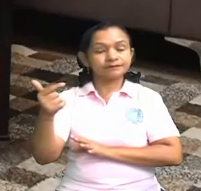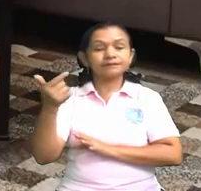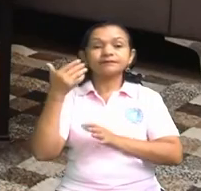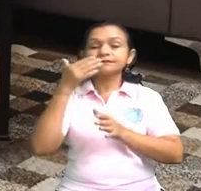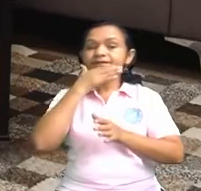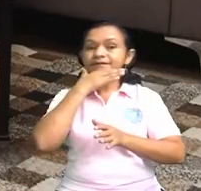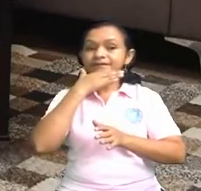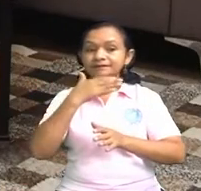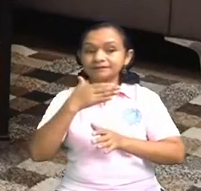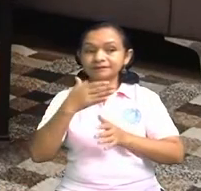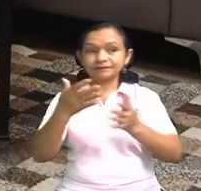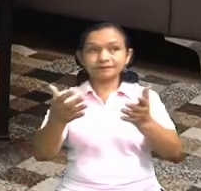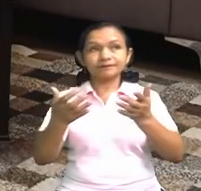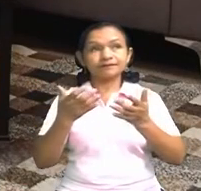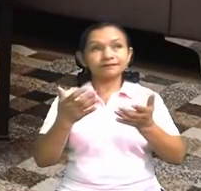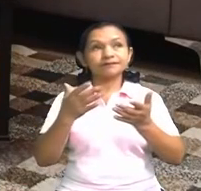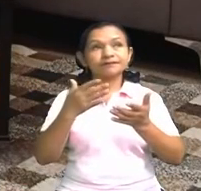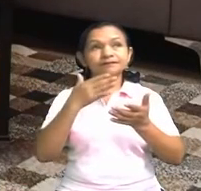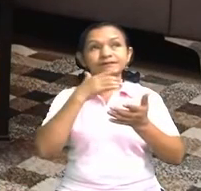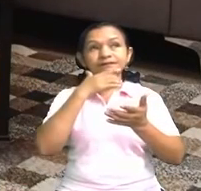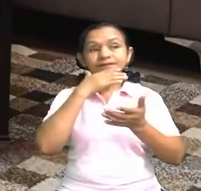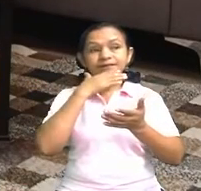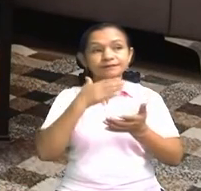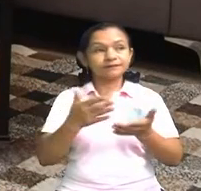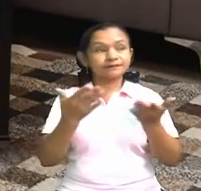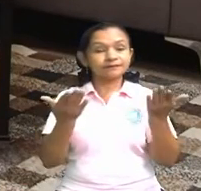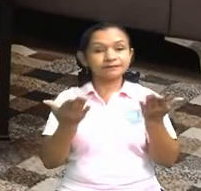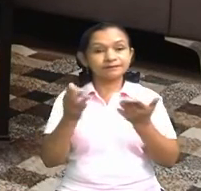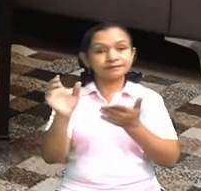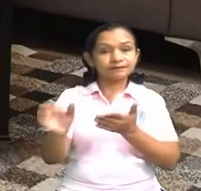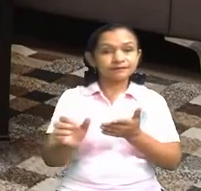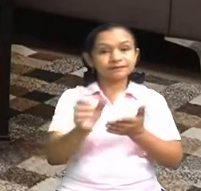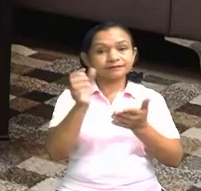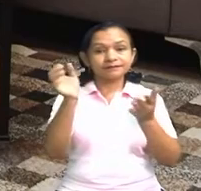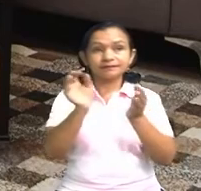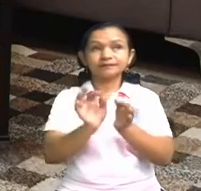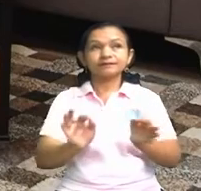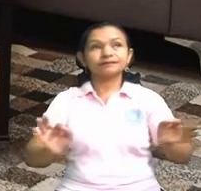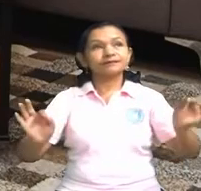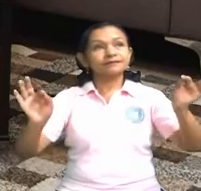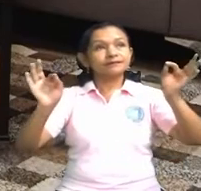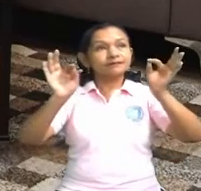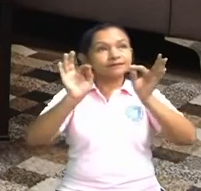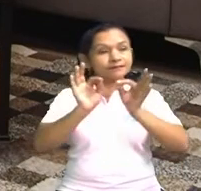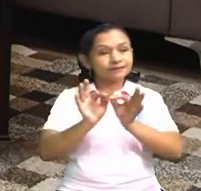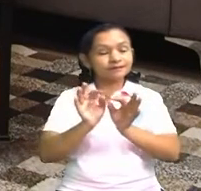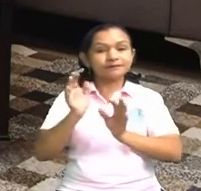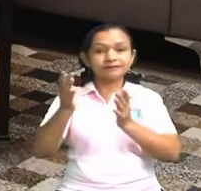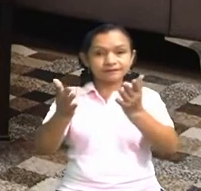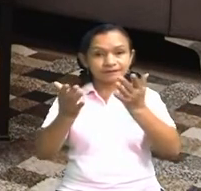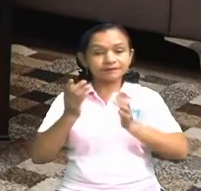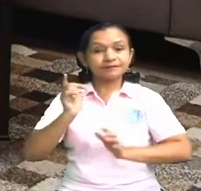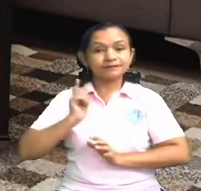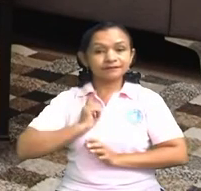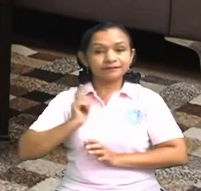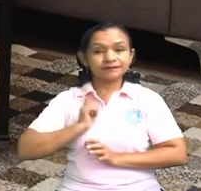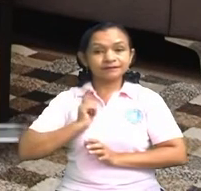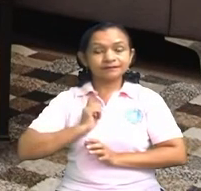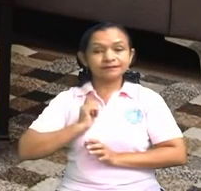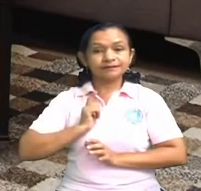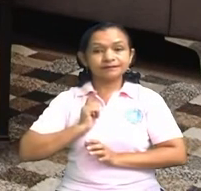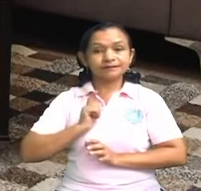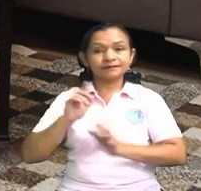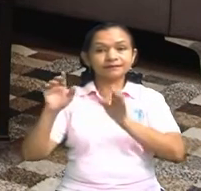en diciembre. Okay. En diciembre. Otro elemento esencial, sí, es claro, por ejemplo,